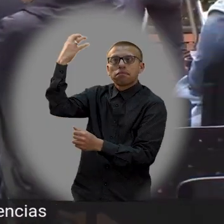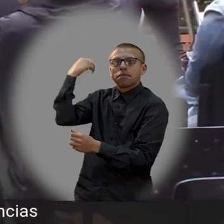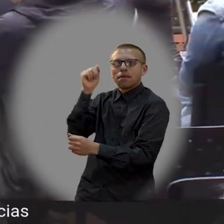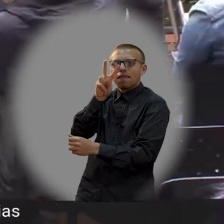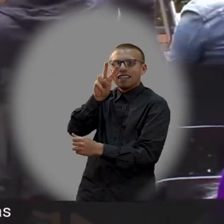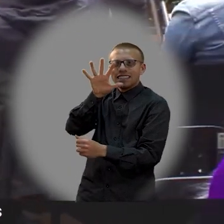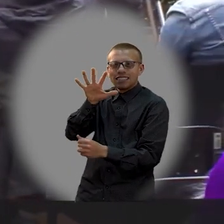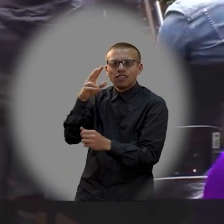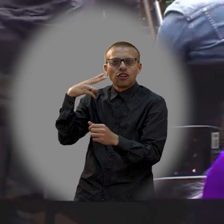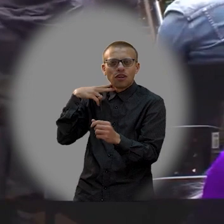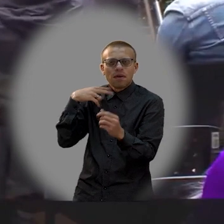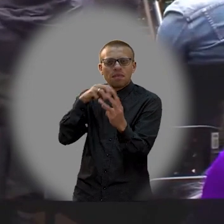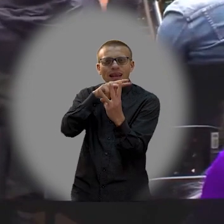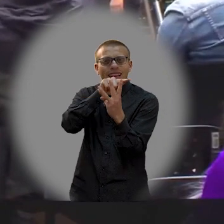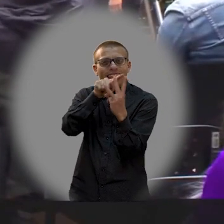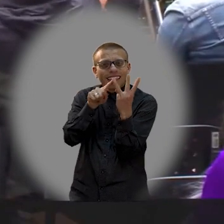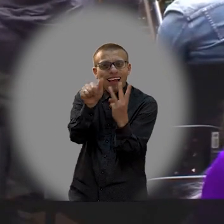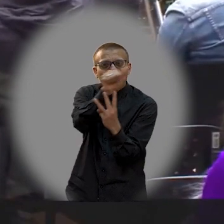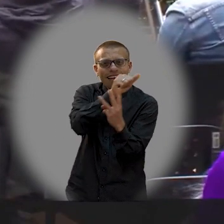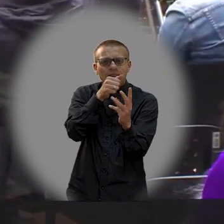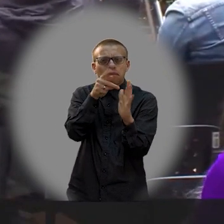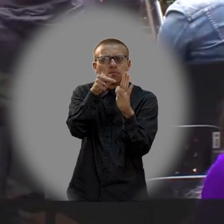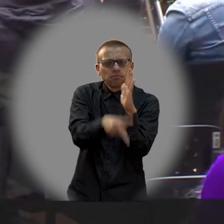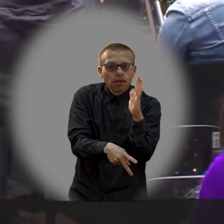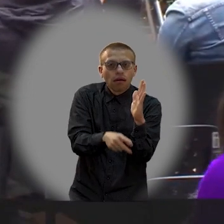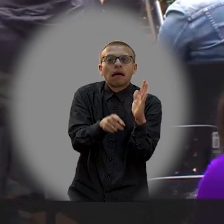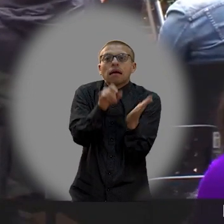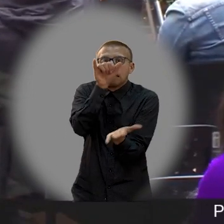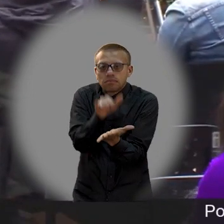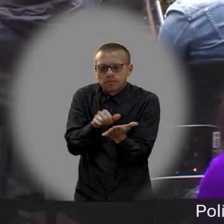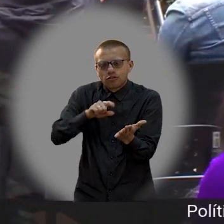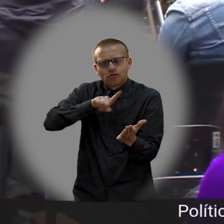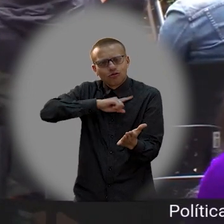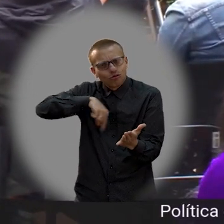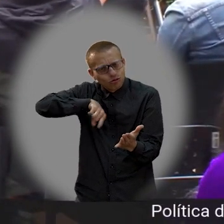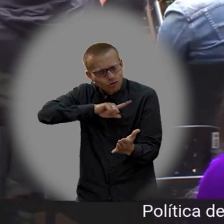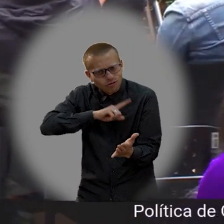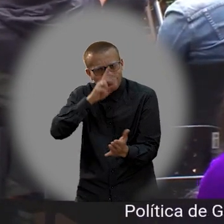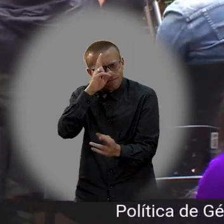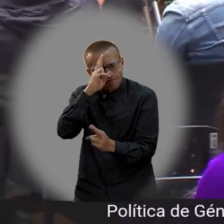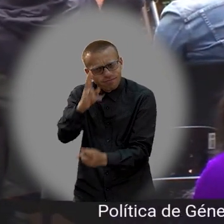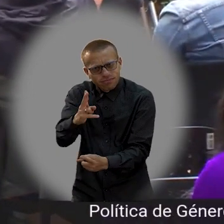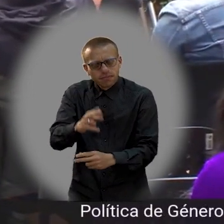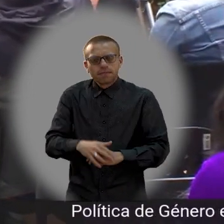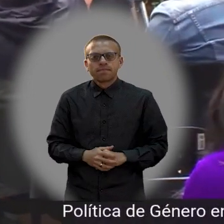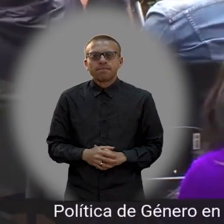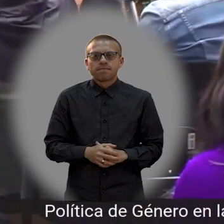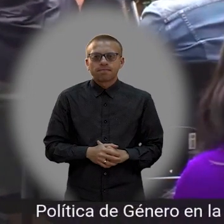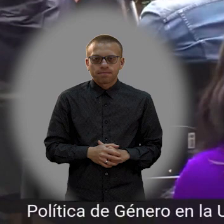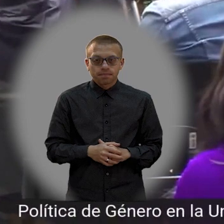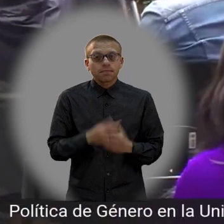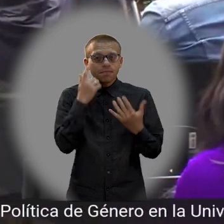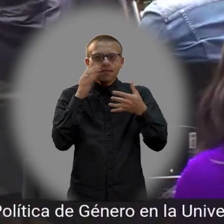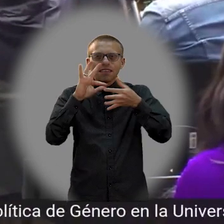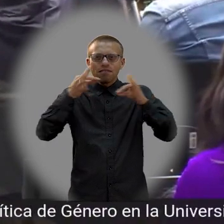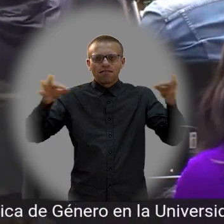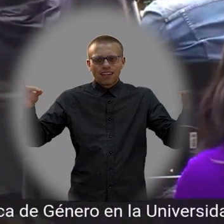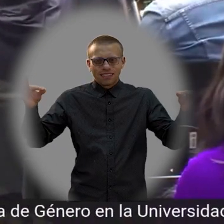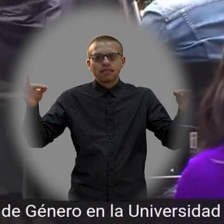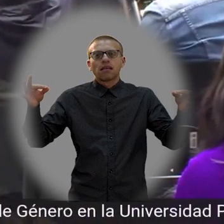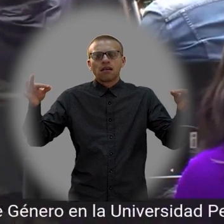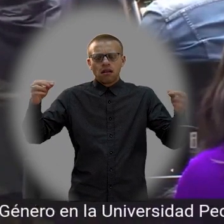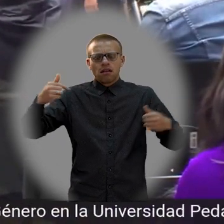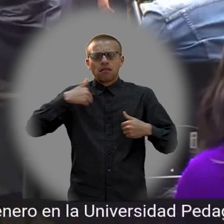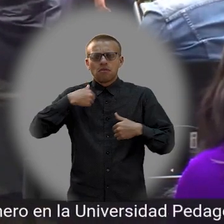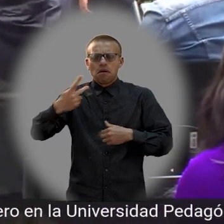una voz a todas estas mujeres que han sido violentadas. Además, quiero cerrar con esta frase de Minerva: si me matan, sacaré los brazos de la tumba y